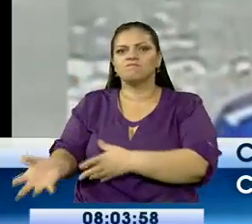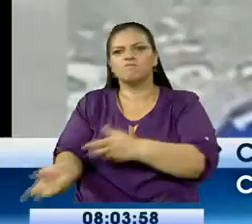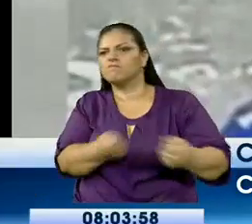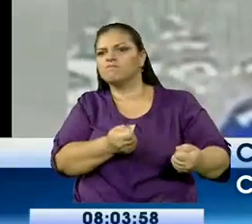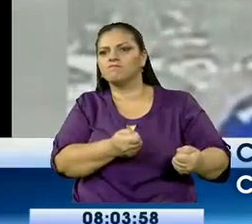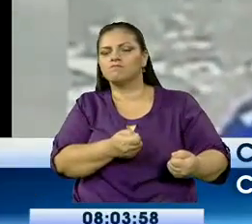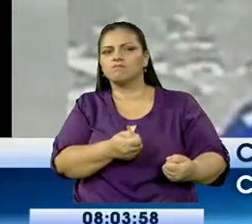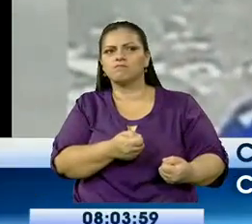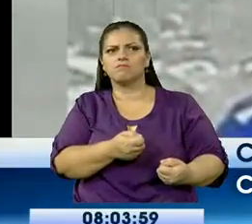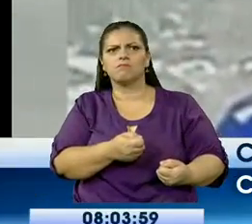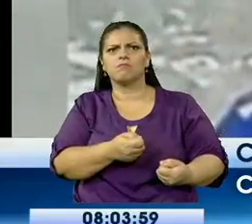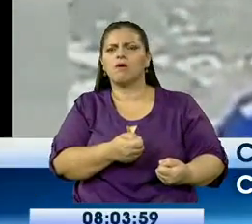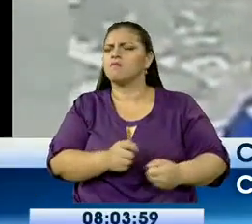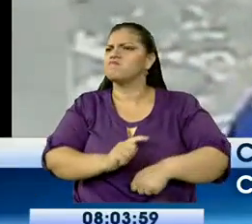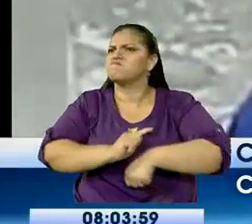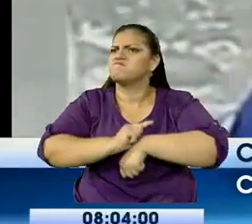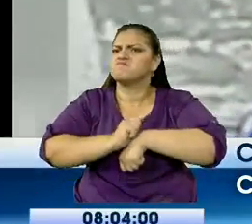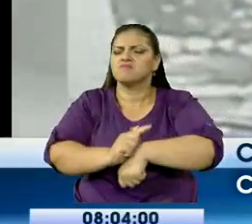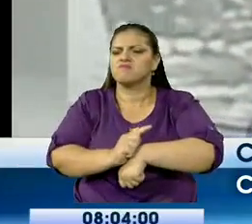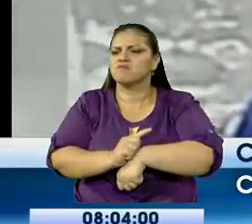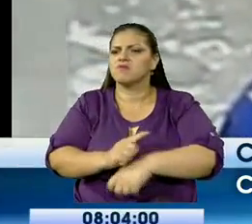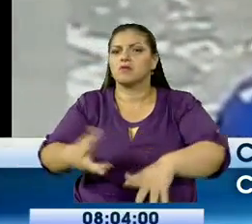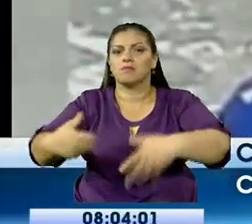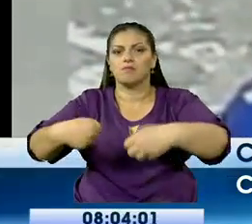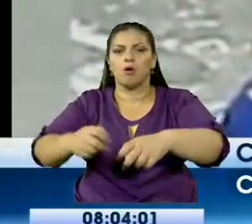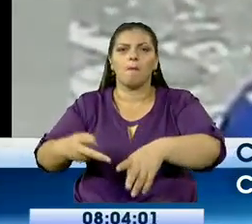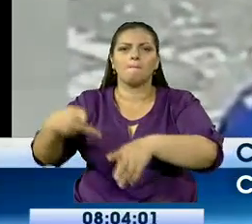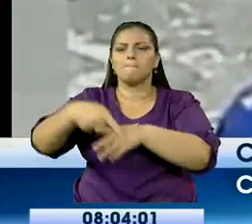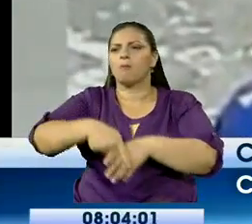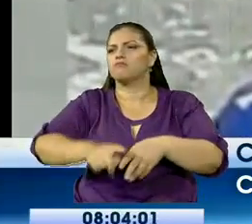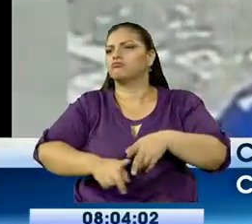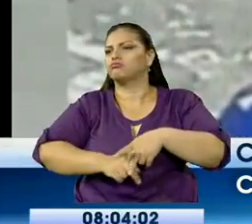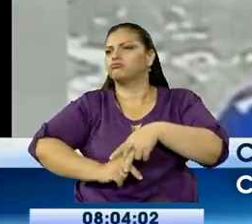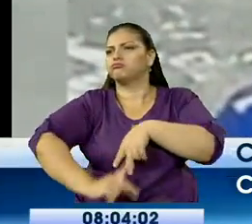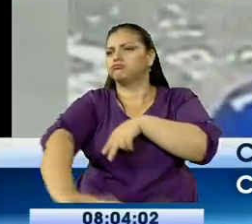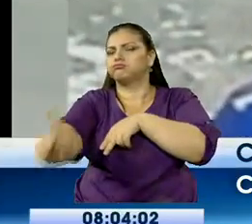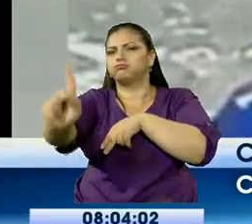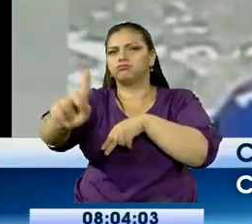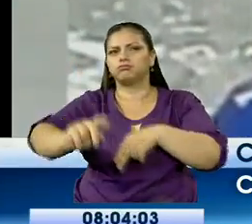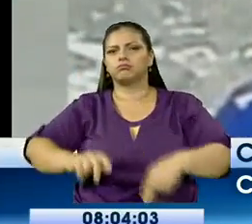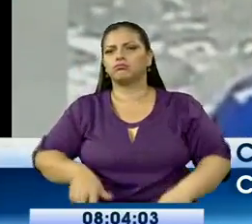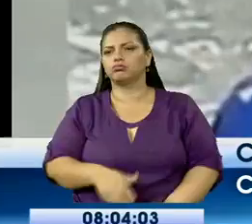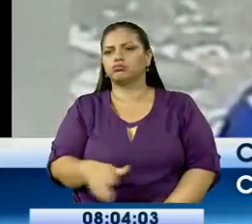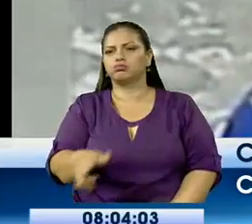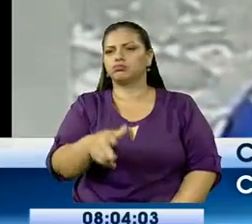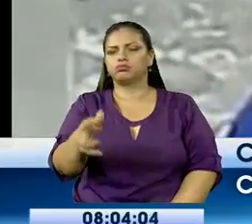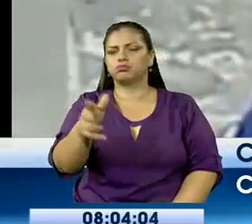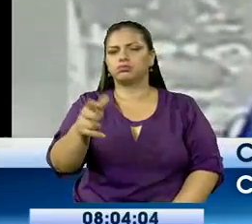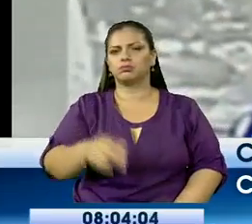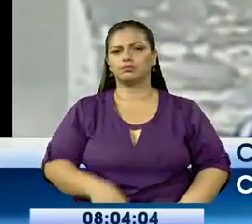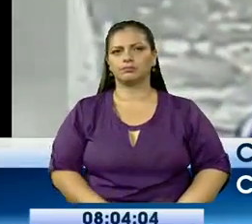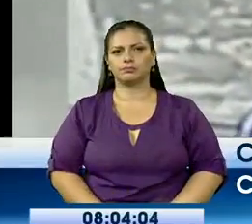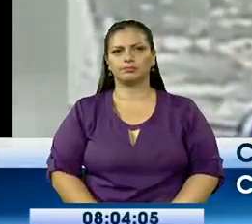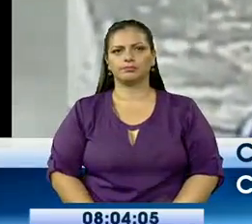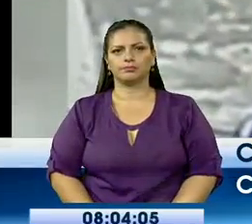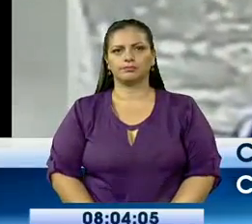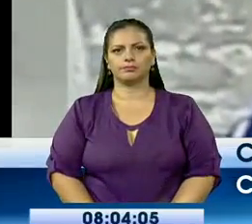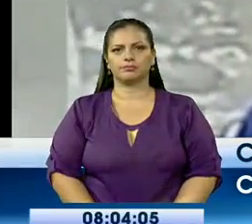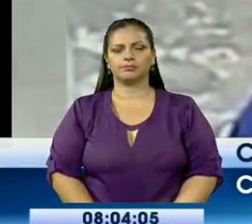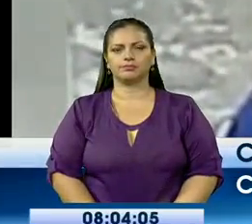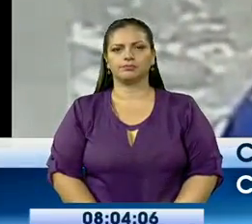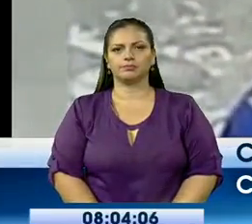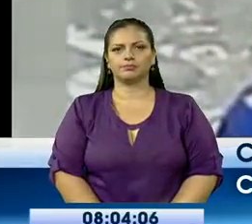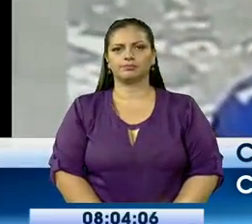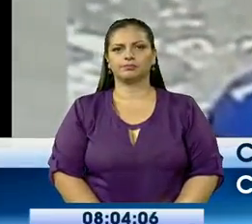los pillos actuaron en solo segundos y tras cumplir su cometido, huyeron a bordo de una motocicleta. En el